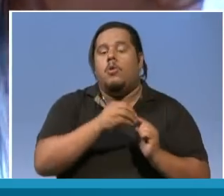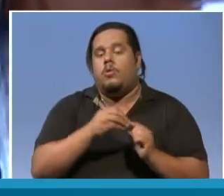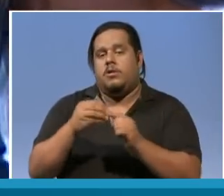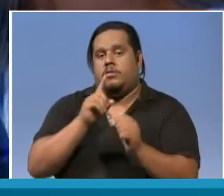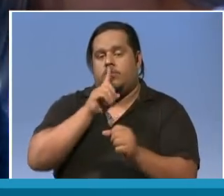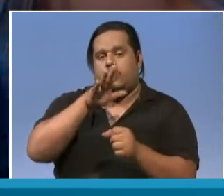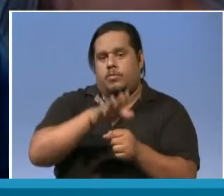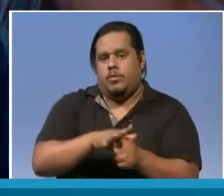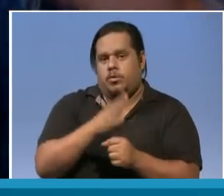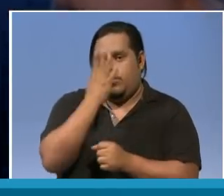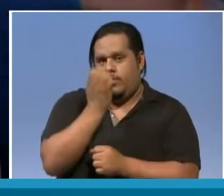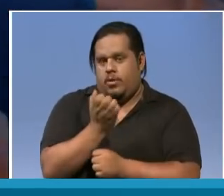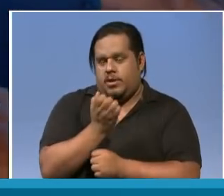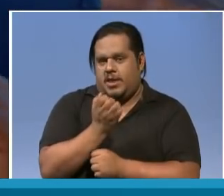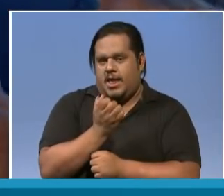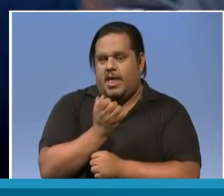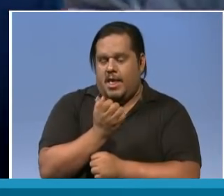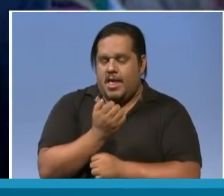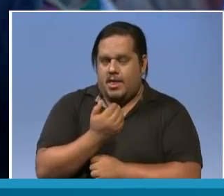compromiso porque ha habido